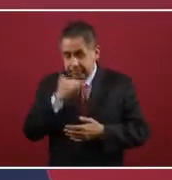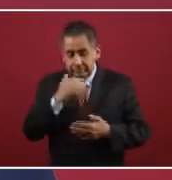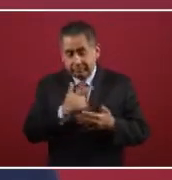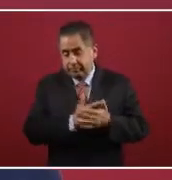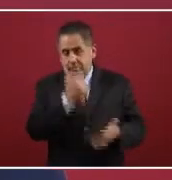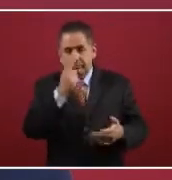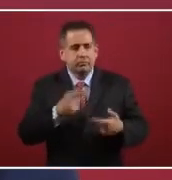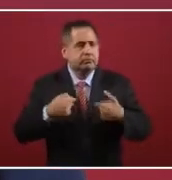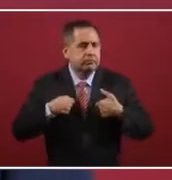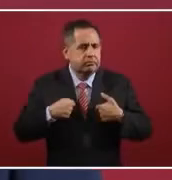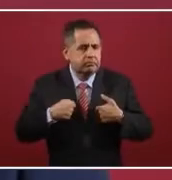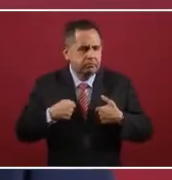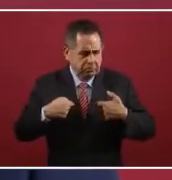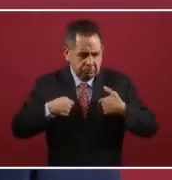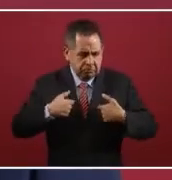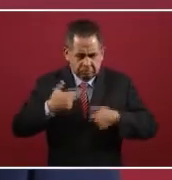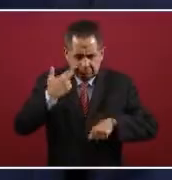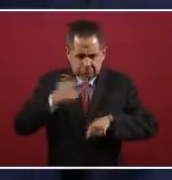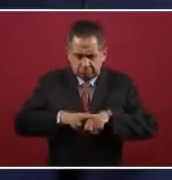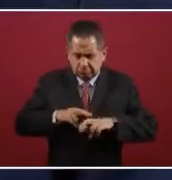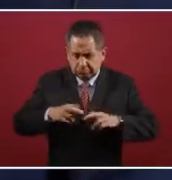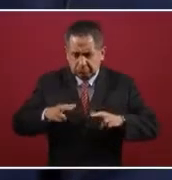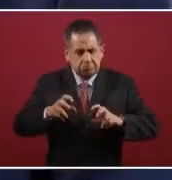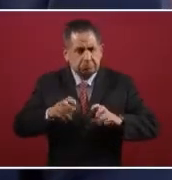Pero si no somos rateros,